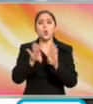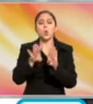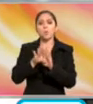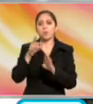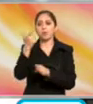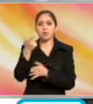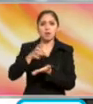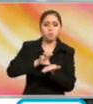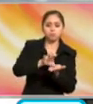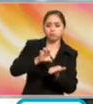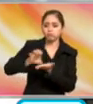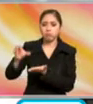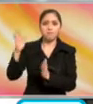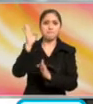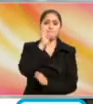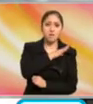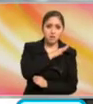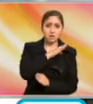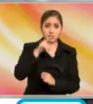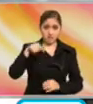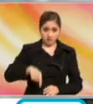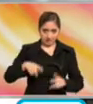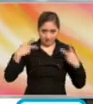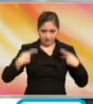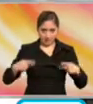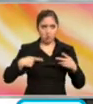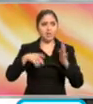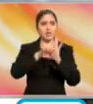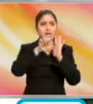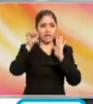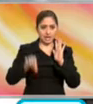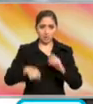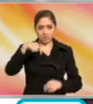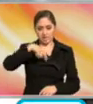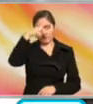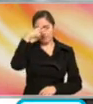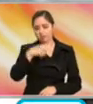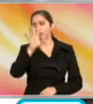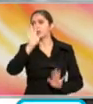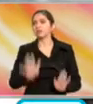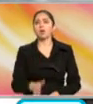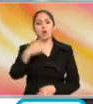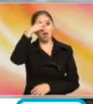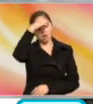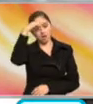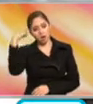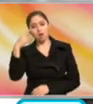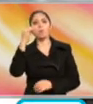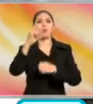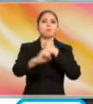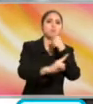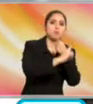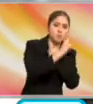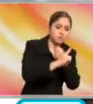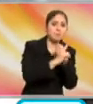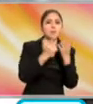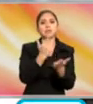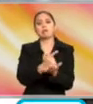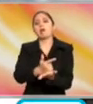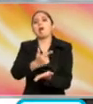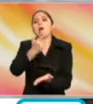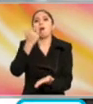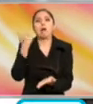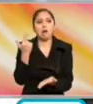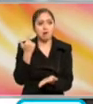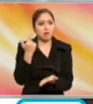públicos. El ciudadano común, aquí en México, por ejemplo, está harto ya de escuchar tantos escándalos graves que